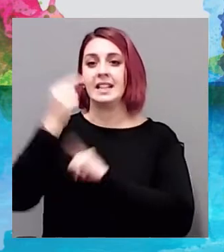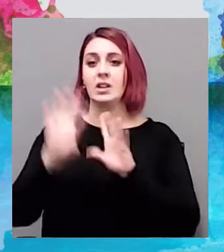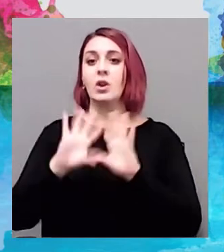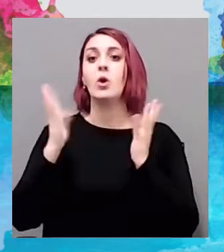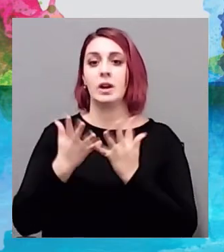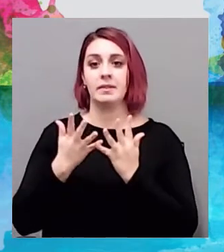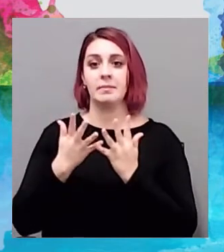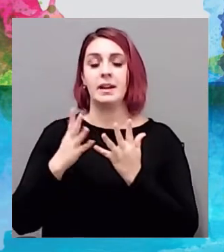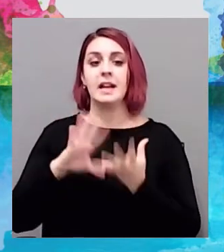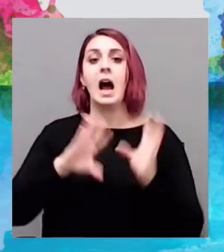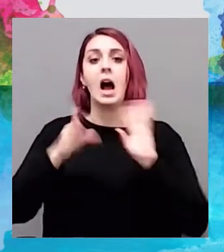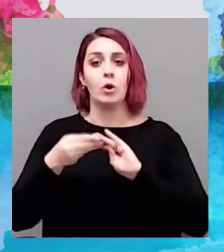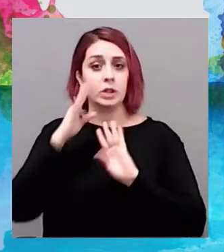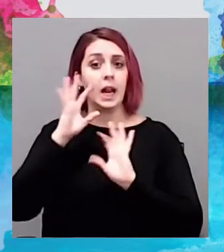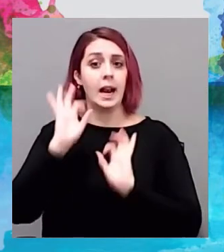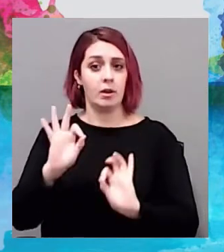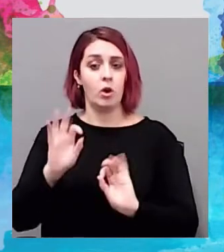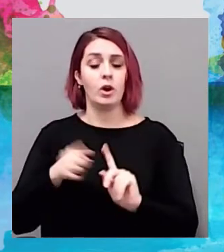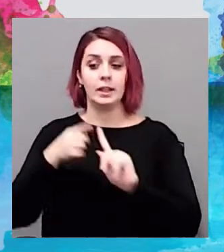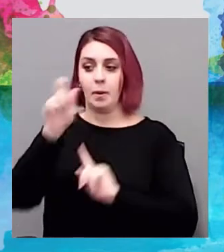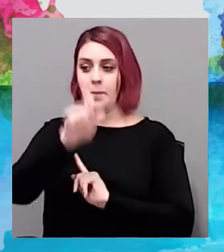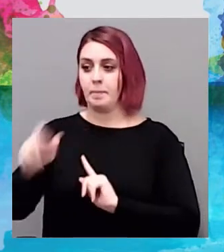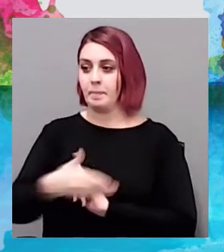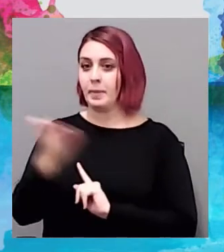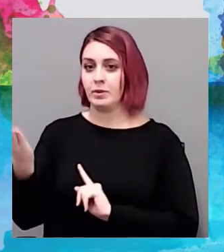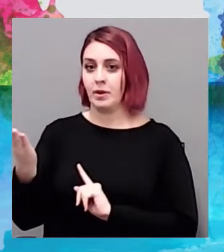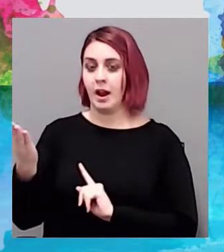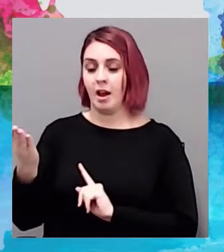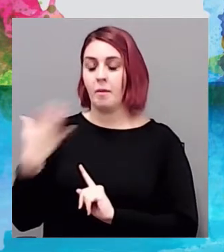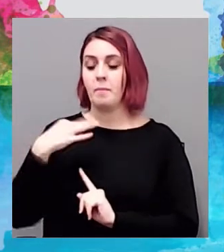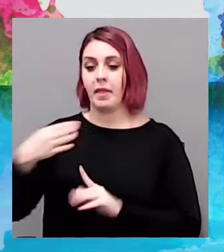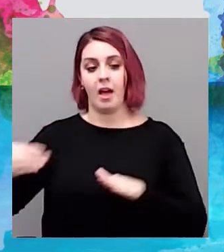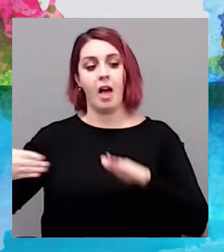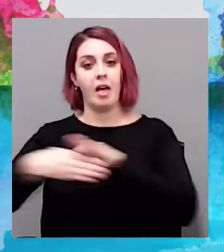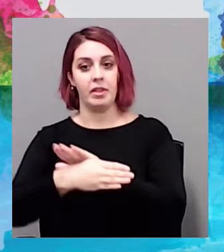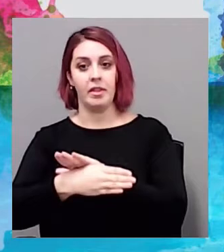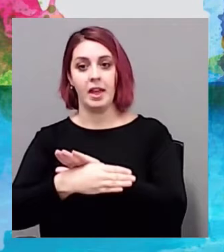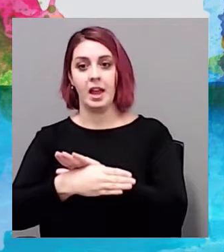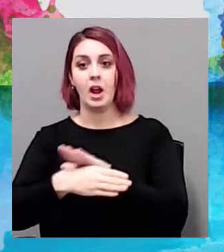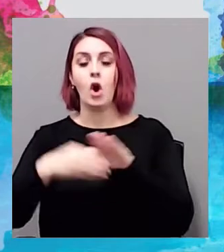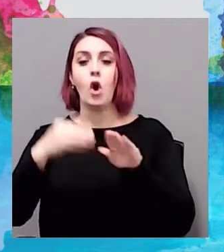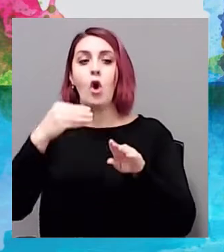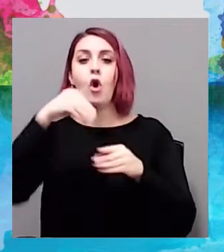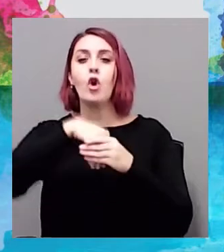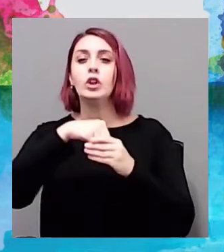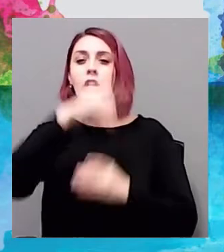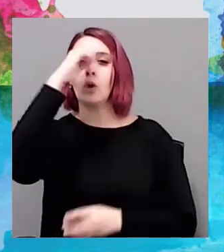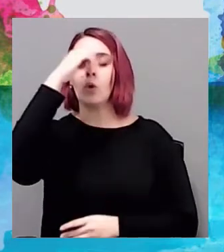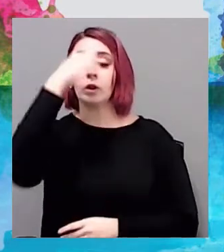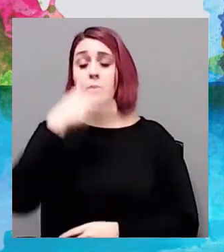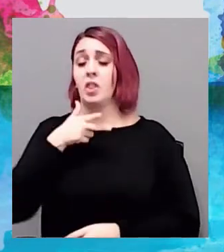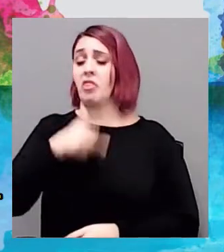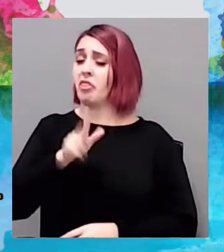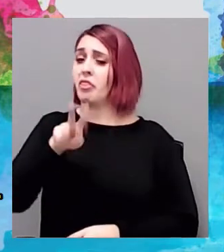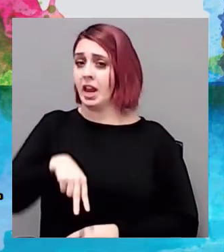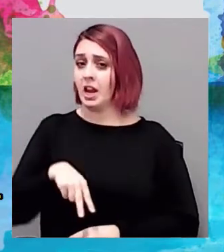ajustes razonables para que las personas puedan o podamos acceder a los contenidos culturales como un derecho y